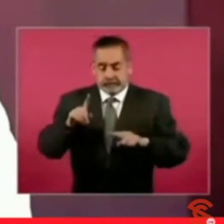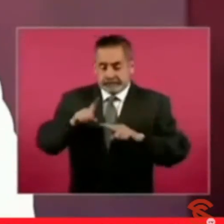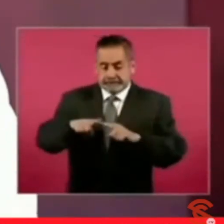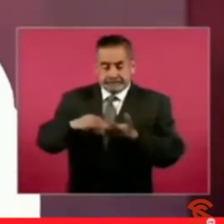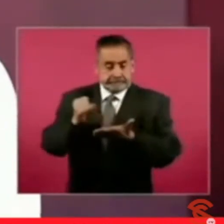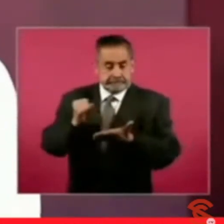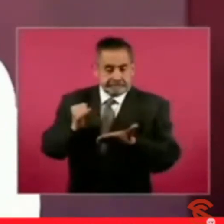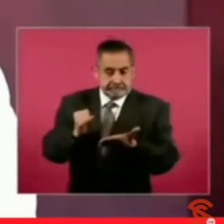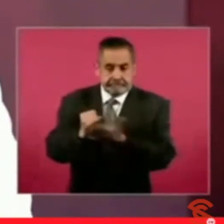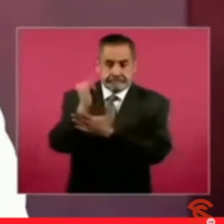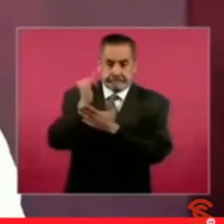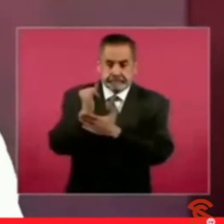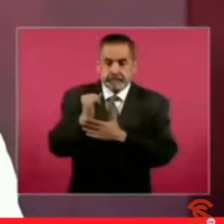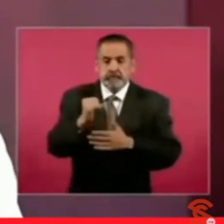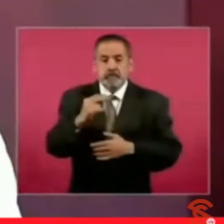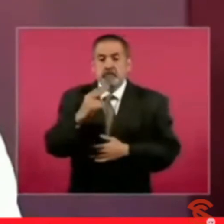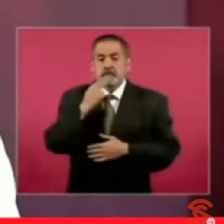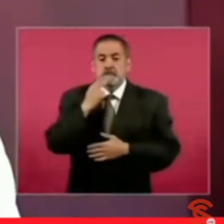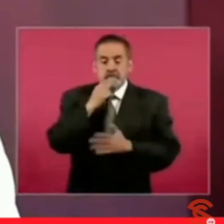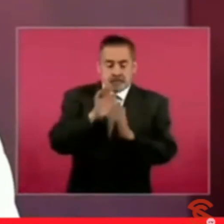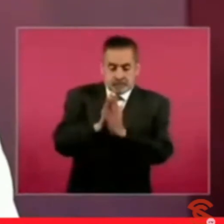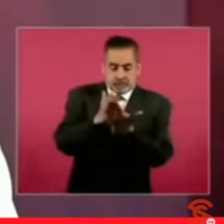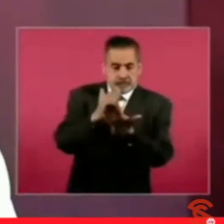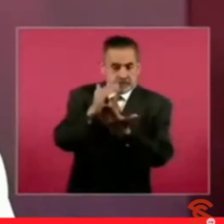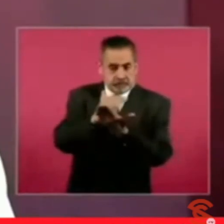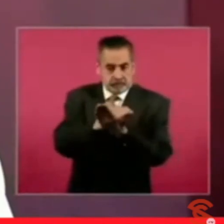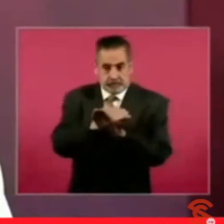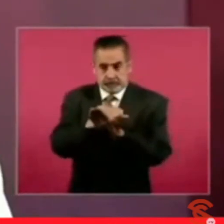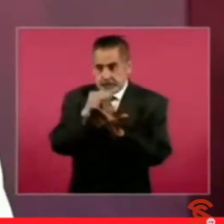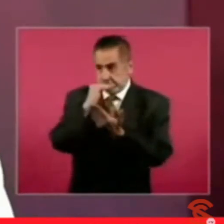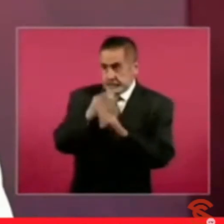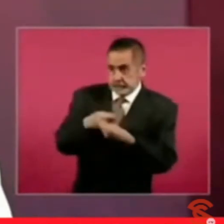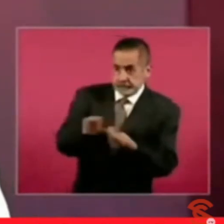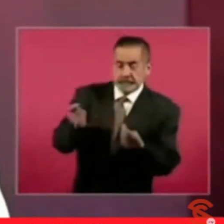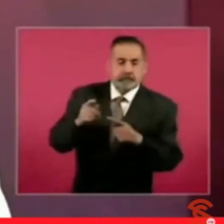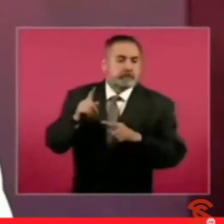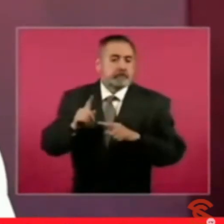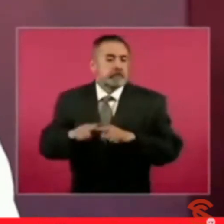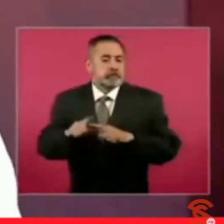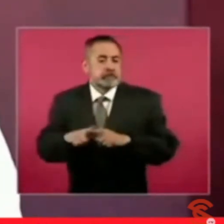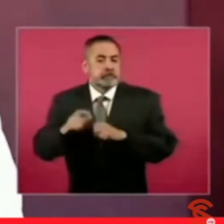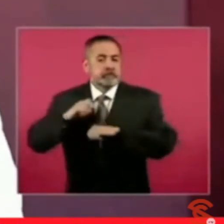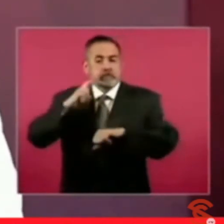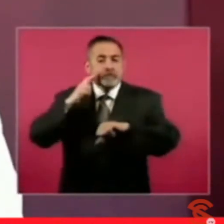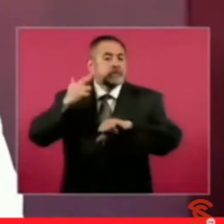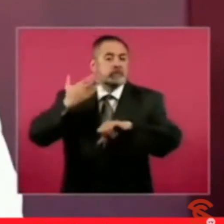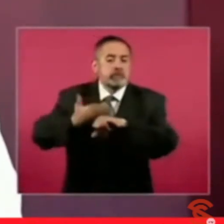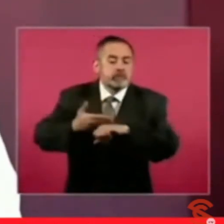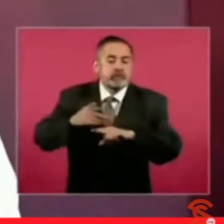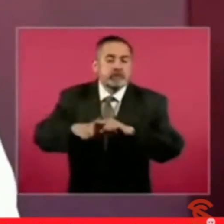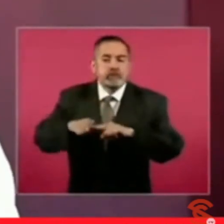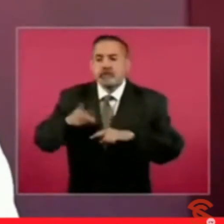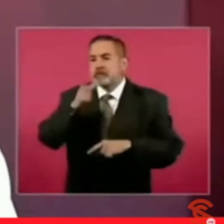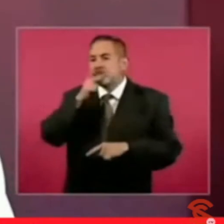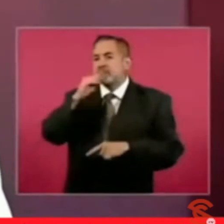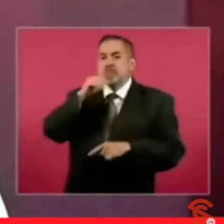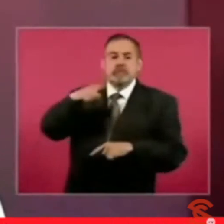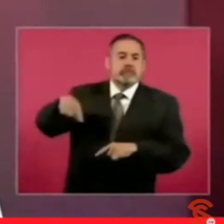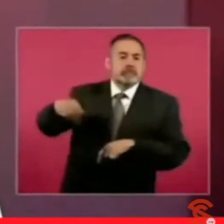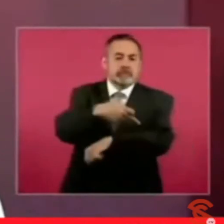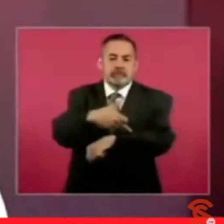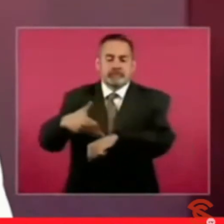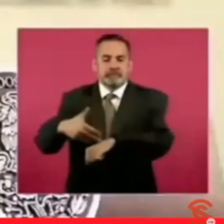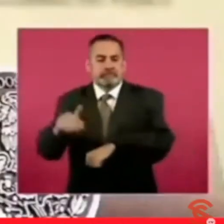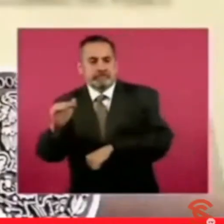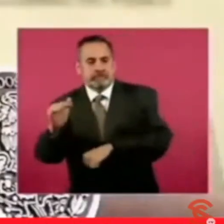decisión sobre la utilización de los libros de texto gratuito tendrá que recaer en madres, padres de